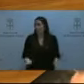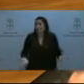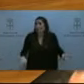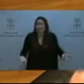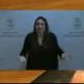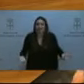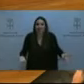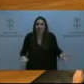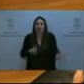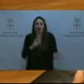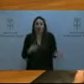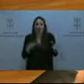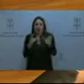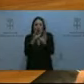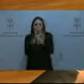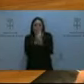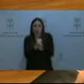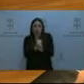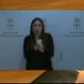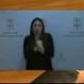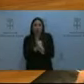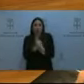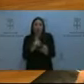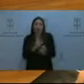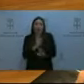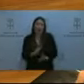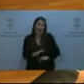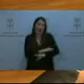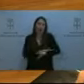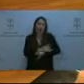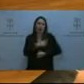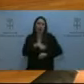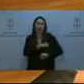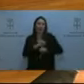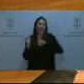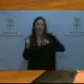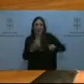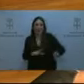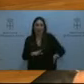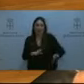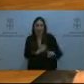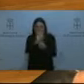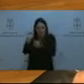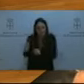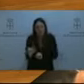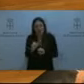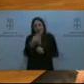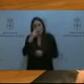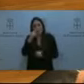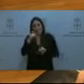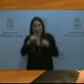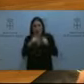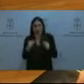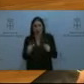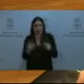sea confusión y renuncia, en este caso del Gobierno de España, a la defensa de los intereses de Asturias. Y